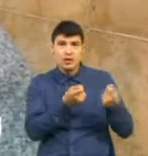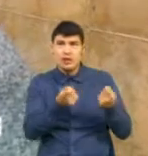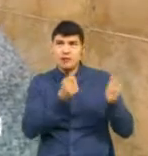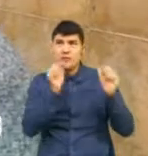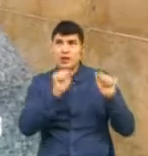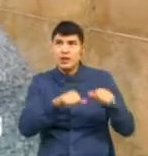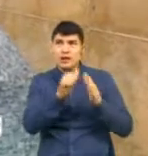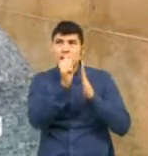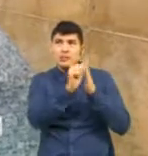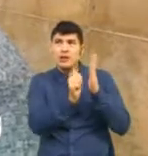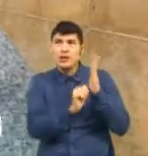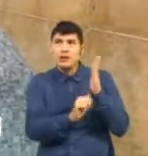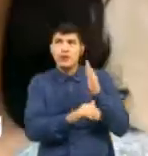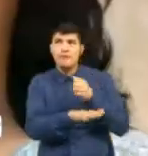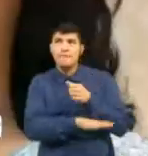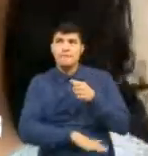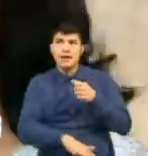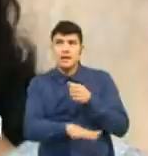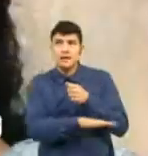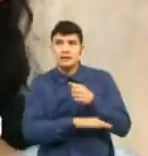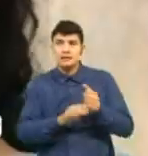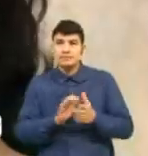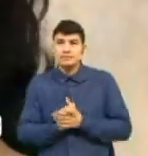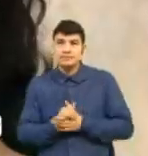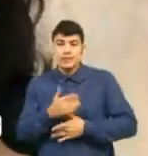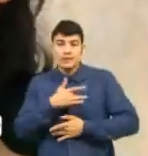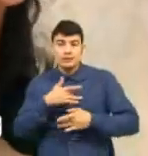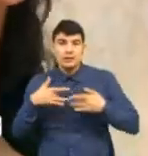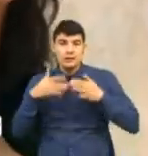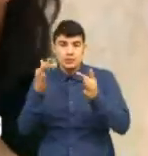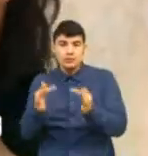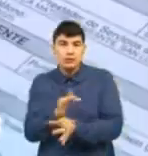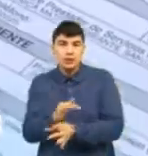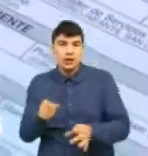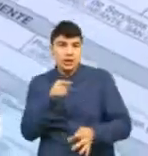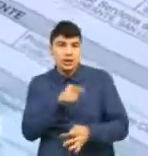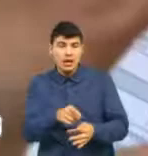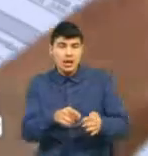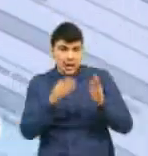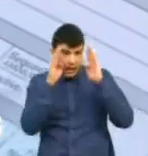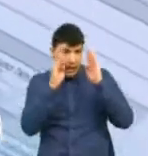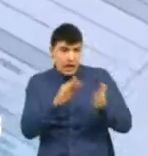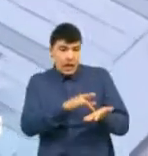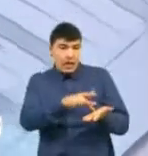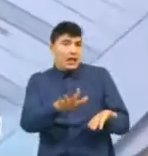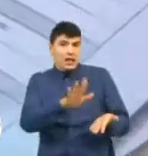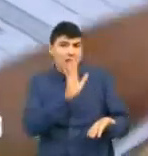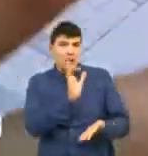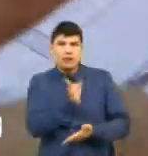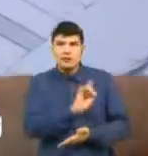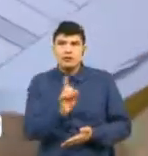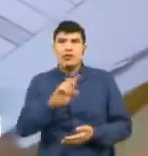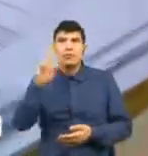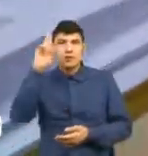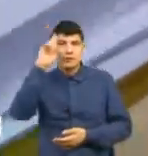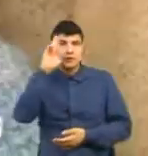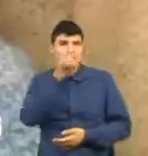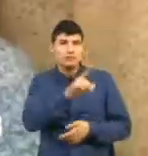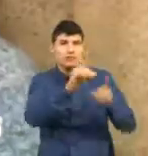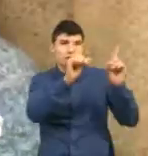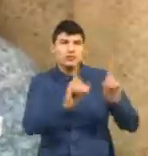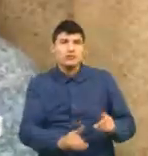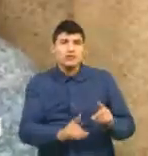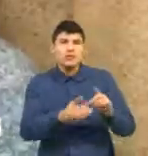pasarle a un programa mucho más básico. Para Salud Total, Juan Manuel ya no es un paciente de alto grado de complejidad, por eso decidieron anular